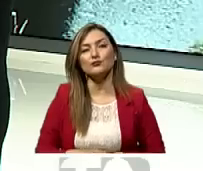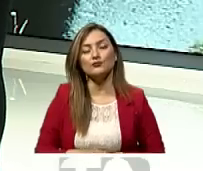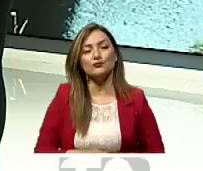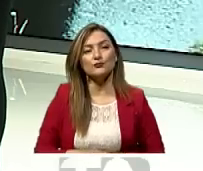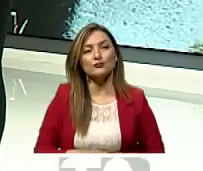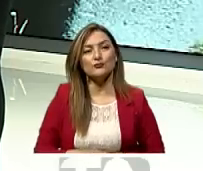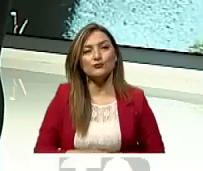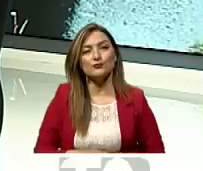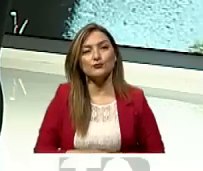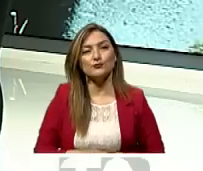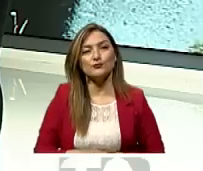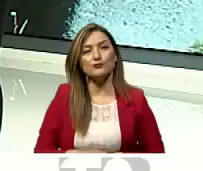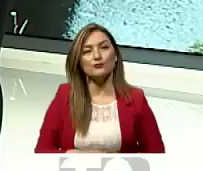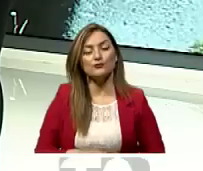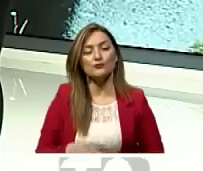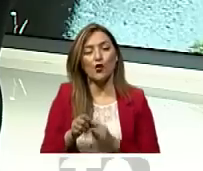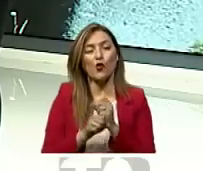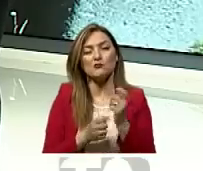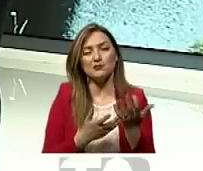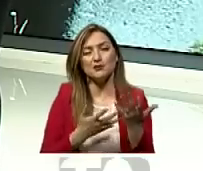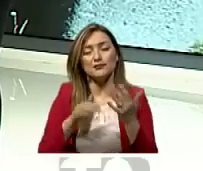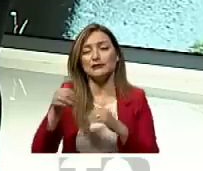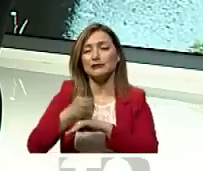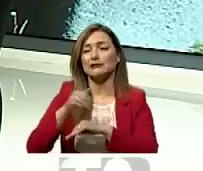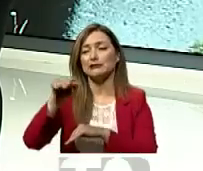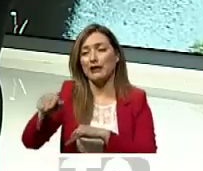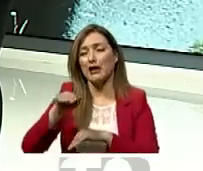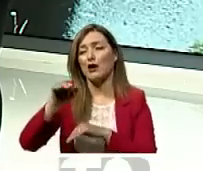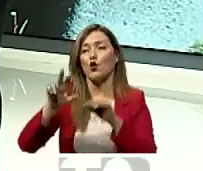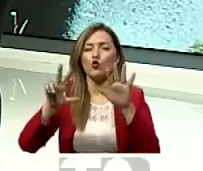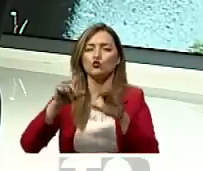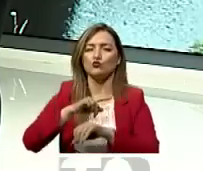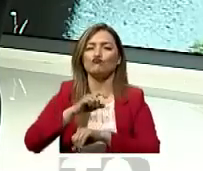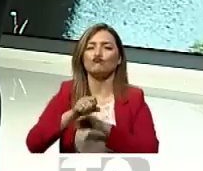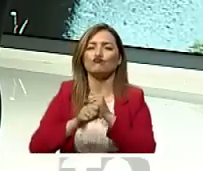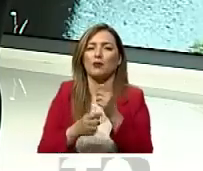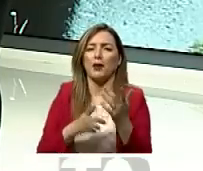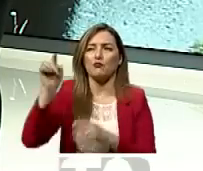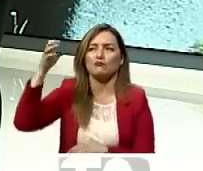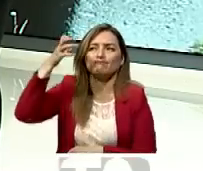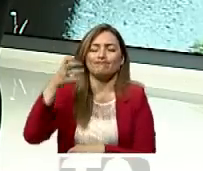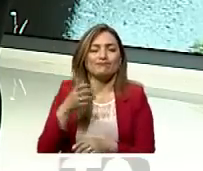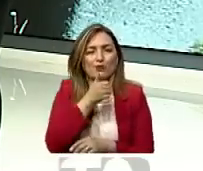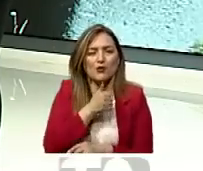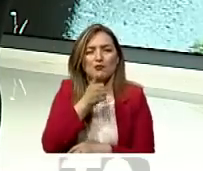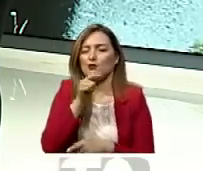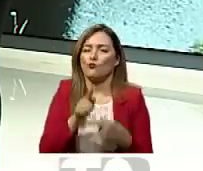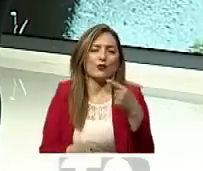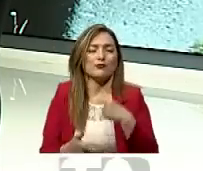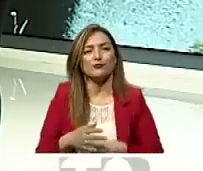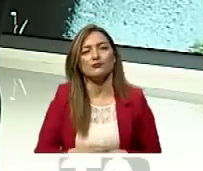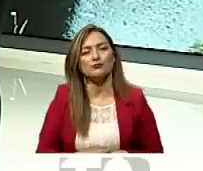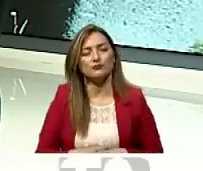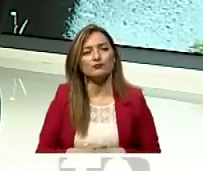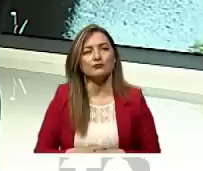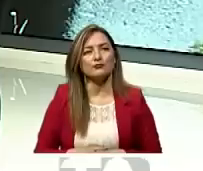Dicen que ya van más de 8 años haciendo este pedido, que les dicen que esperen al verano, pero ya no se puede seguir esperando porque esto... Bueno, es